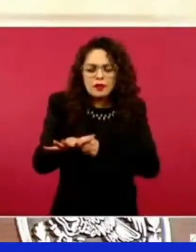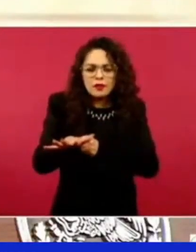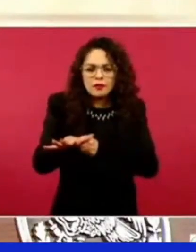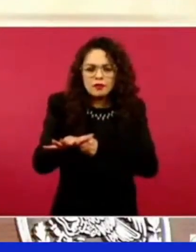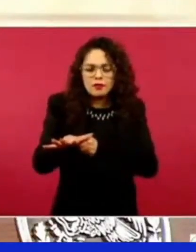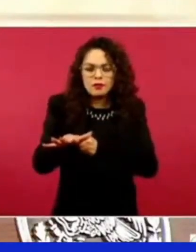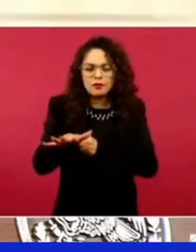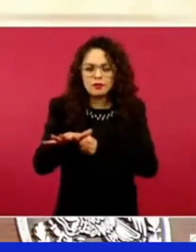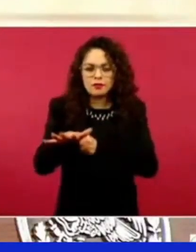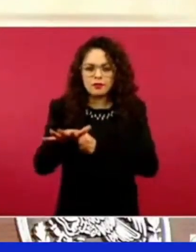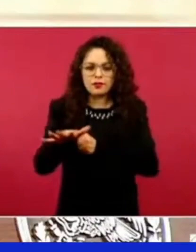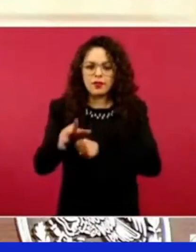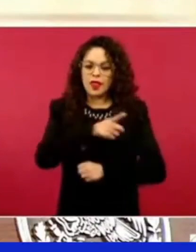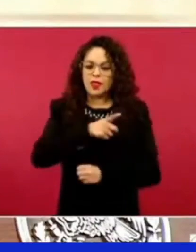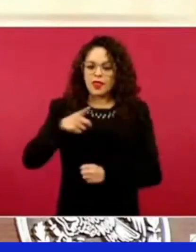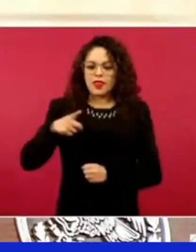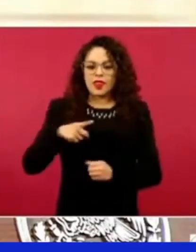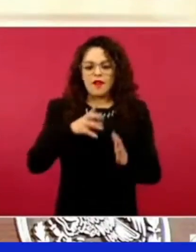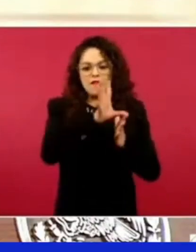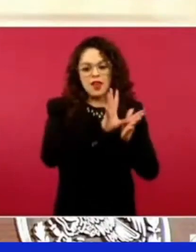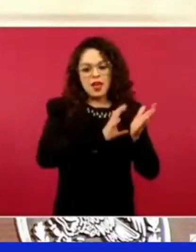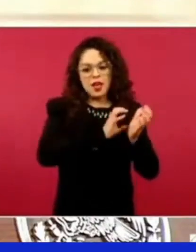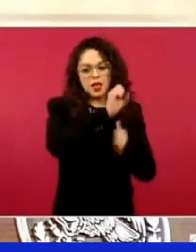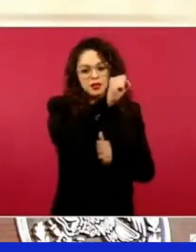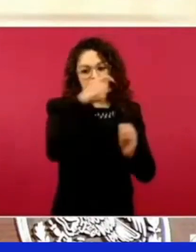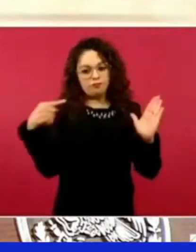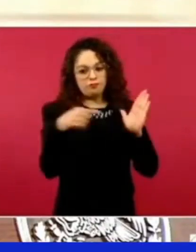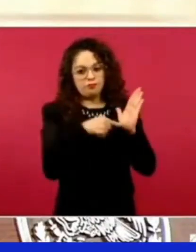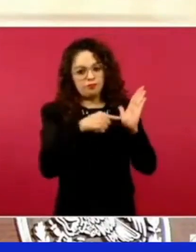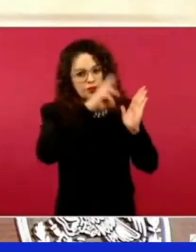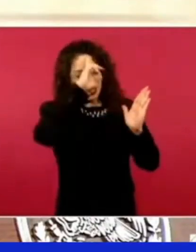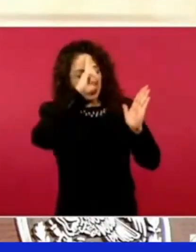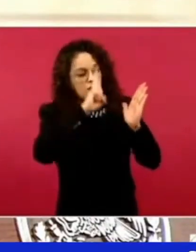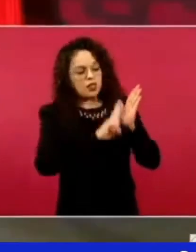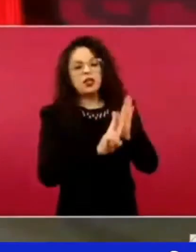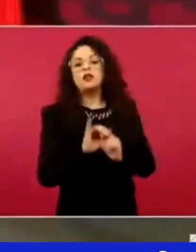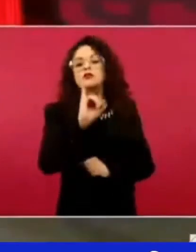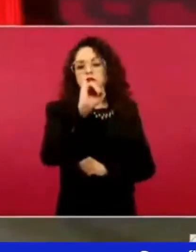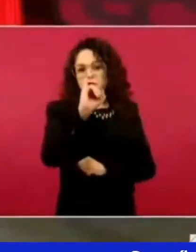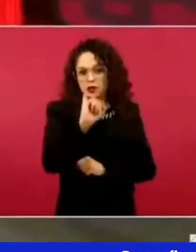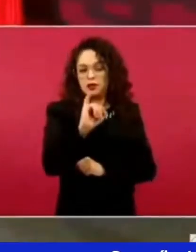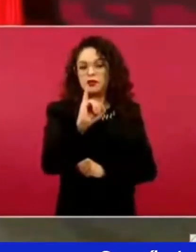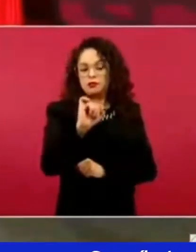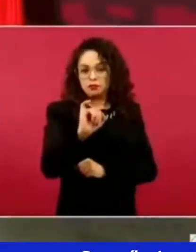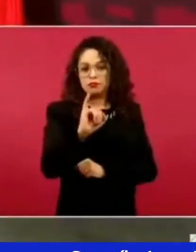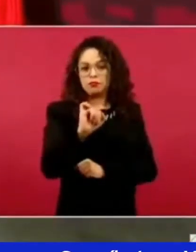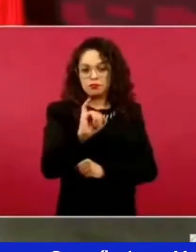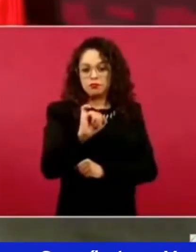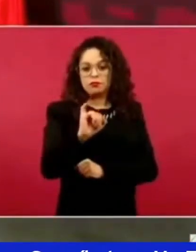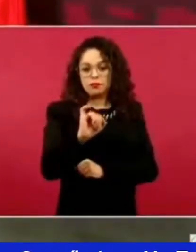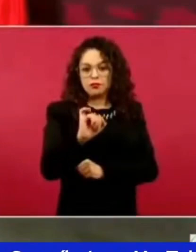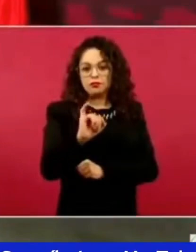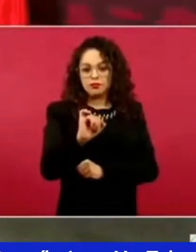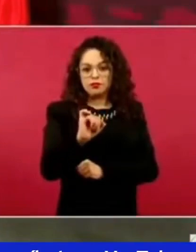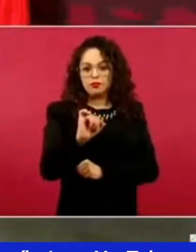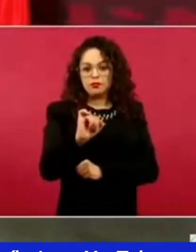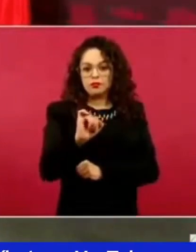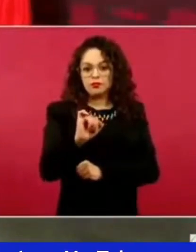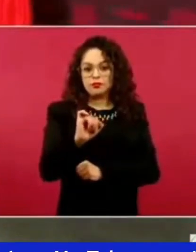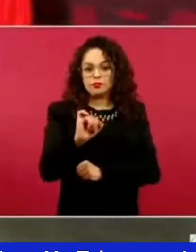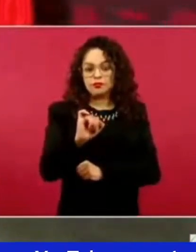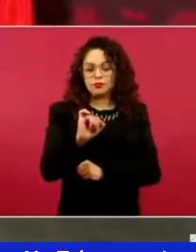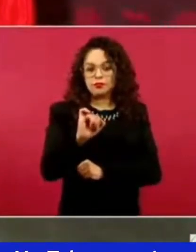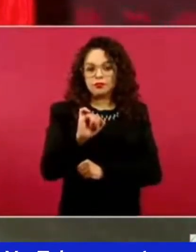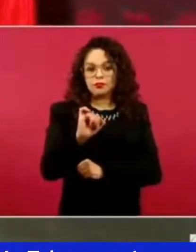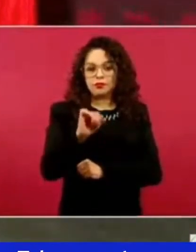que respete la Constitución, pero de